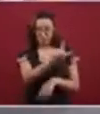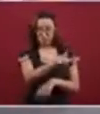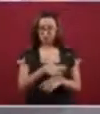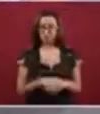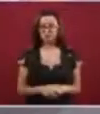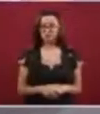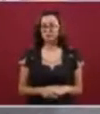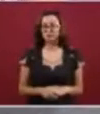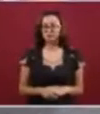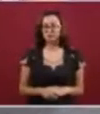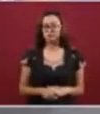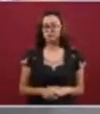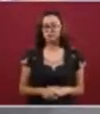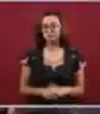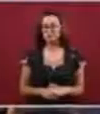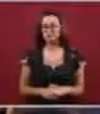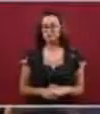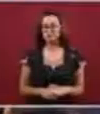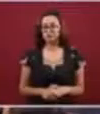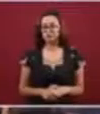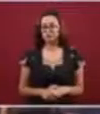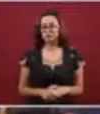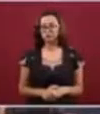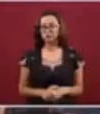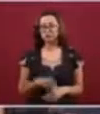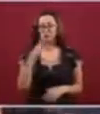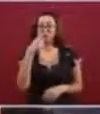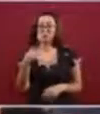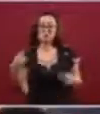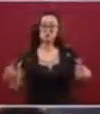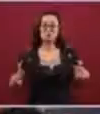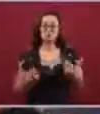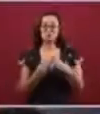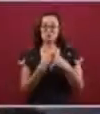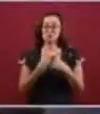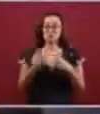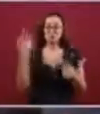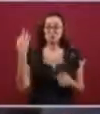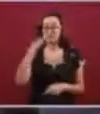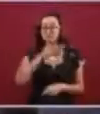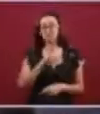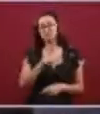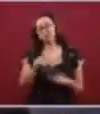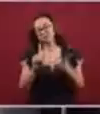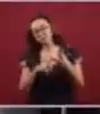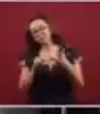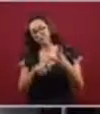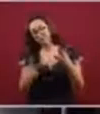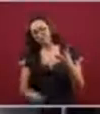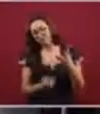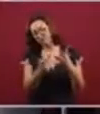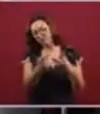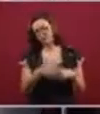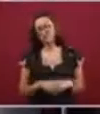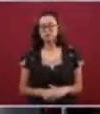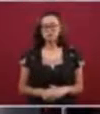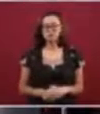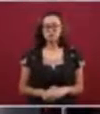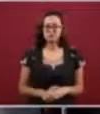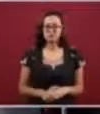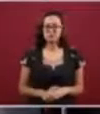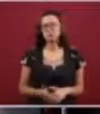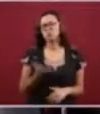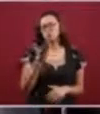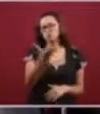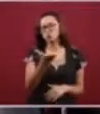Bueno, mi otra pregunta es... Él dice que es falso eso. La tercera pregunta. Sí, la última pregunta es, usted se